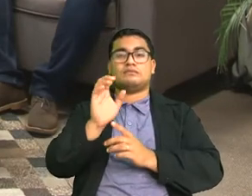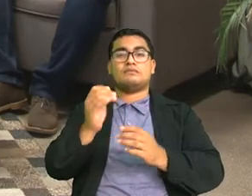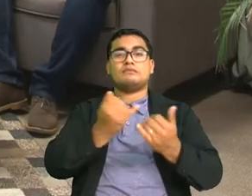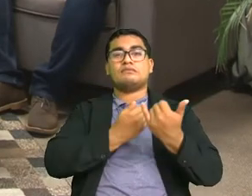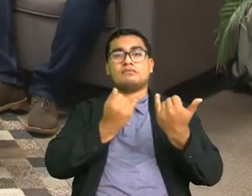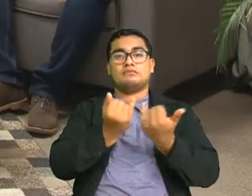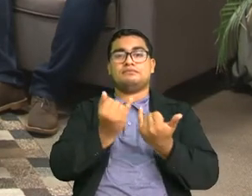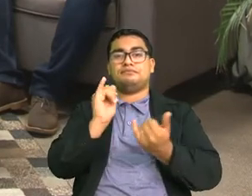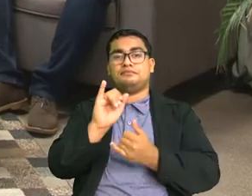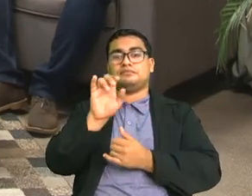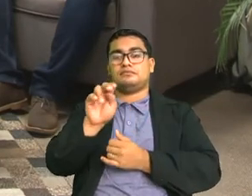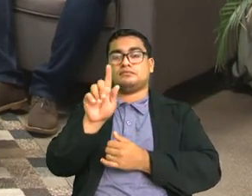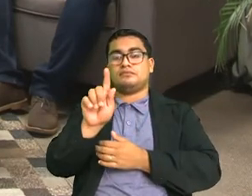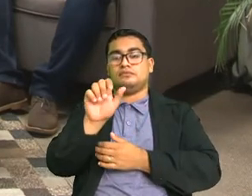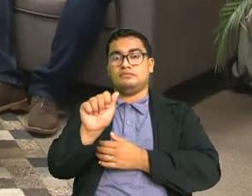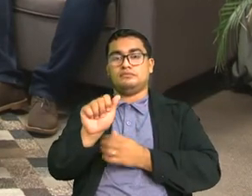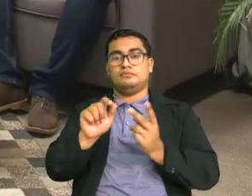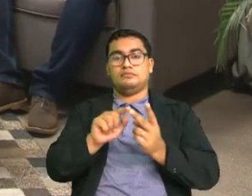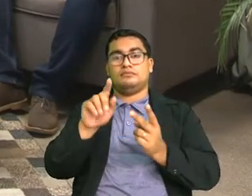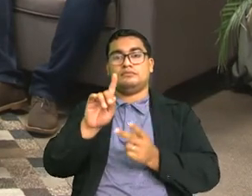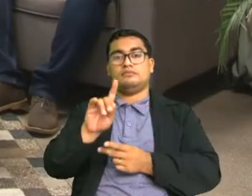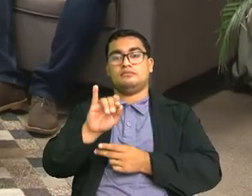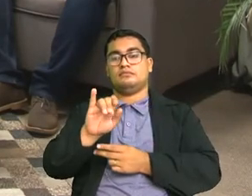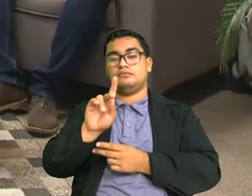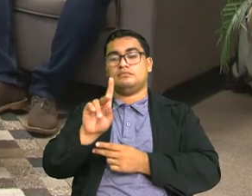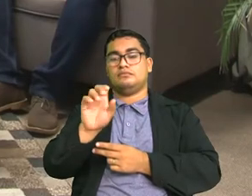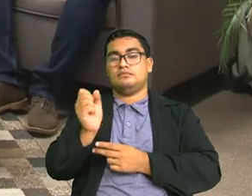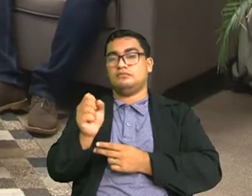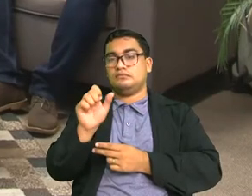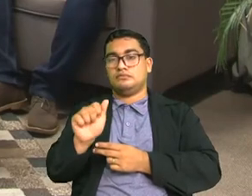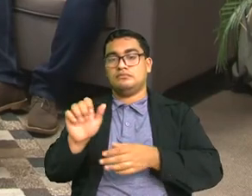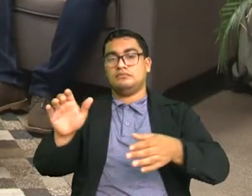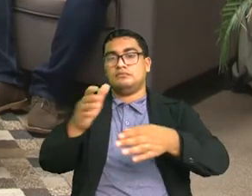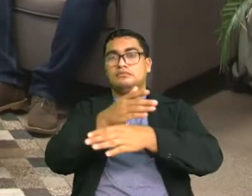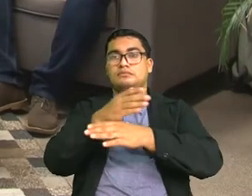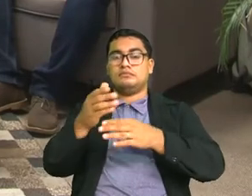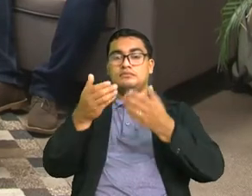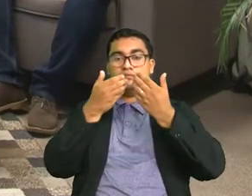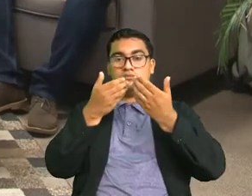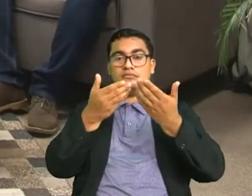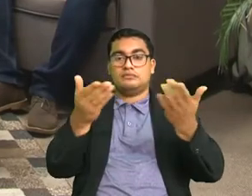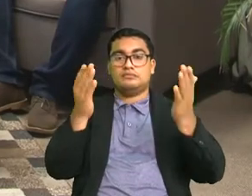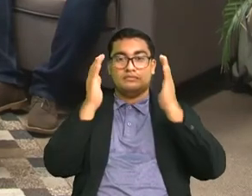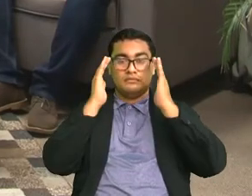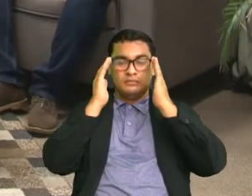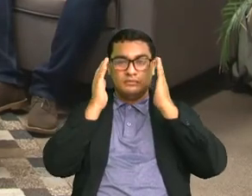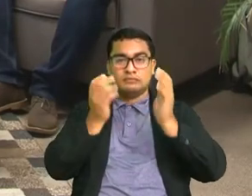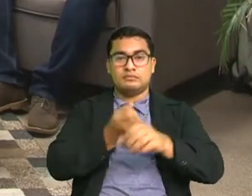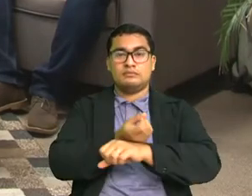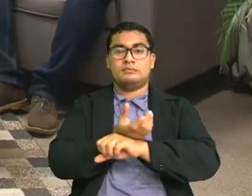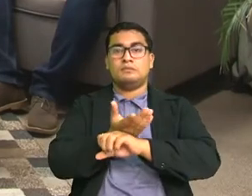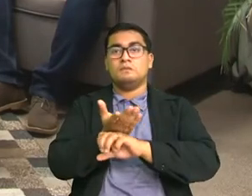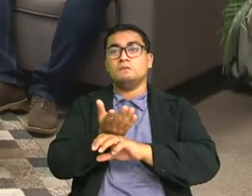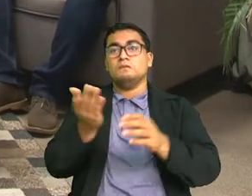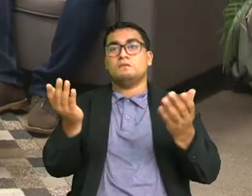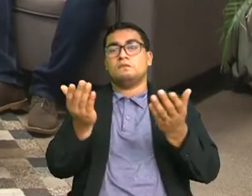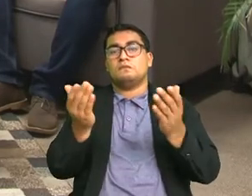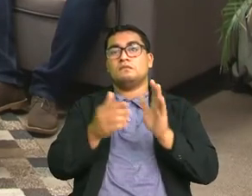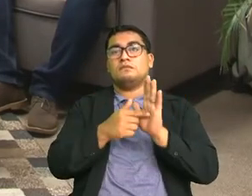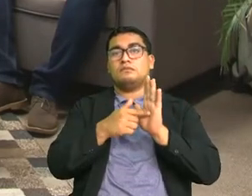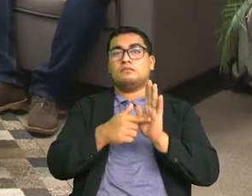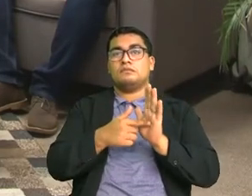del éxito el 7 de producción en donde se dan las pautas y se dan las recomendaciones técnicas a seguir en caso de que